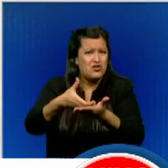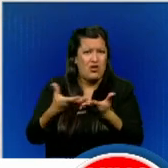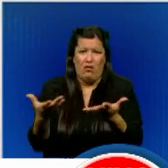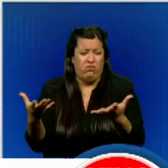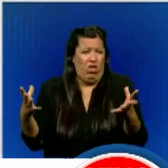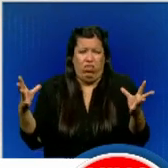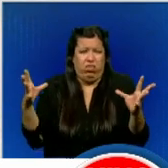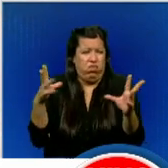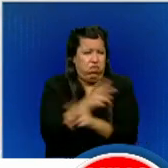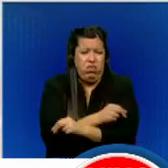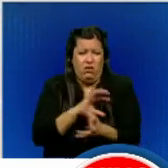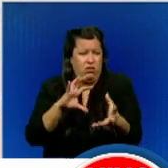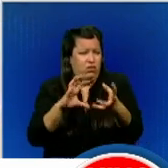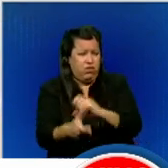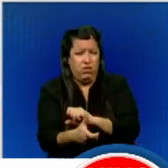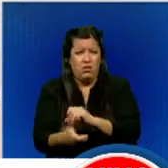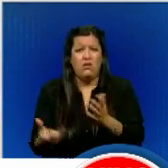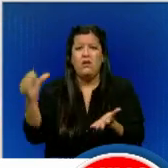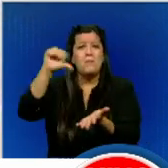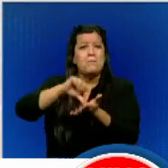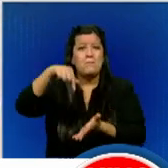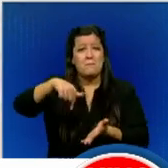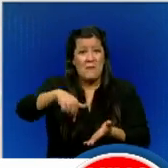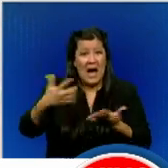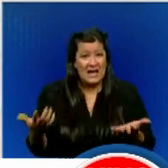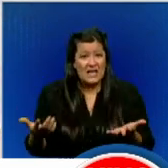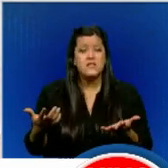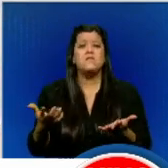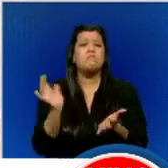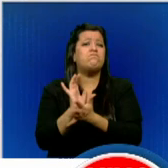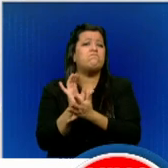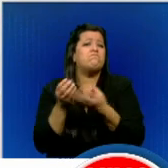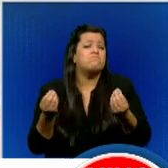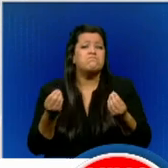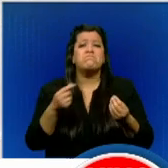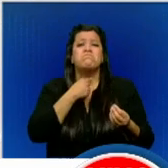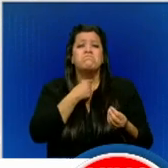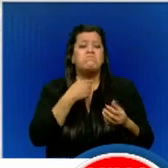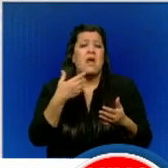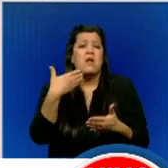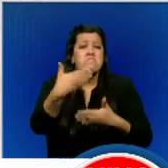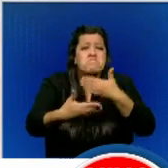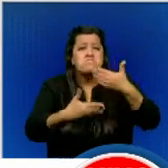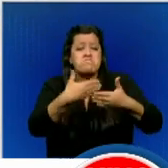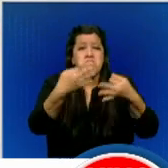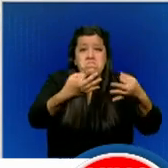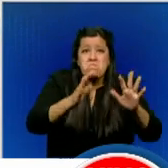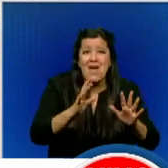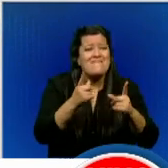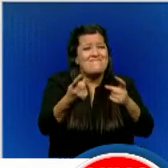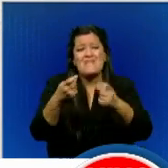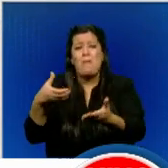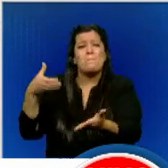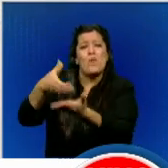totalmente un país que medianamente pretende crecer a tasas razonables necesita una inversión promedio